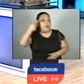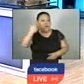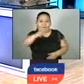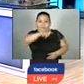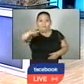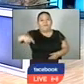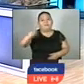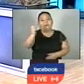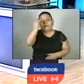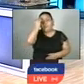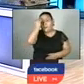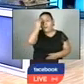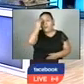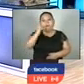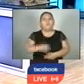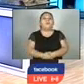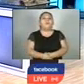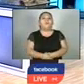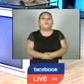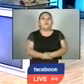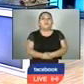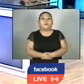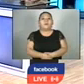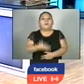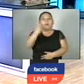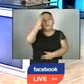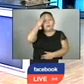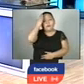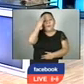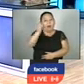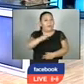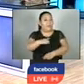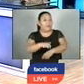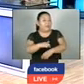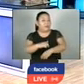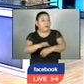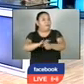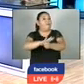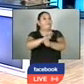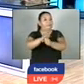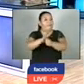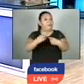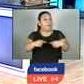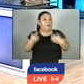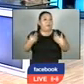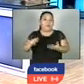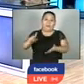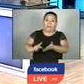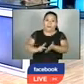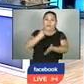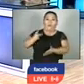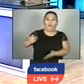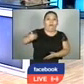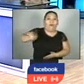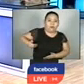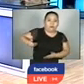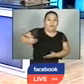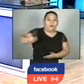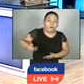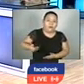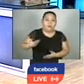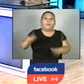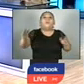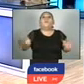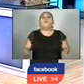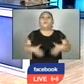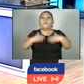conocido, establecer diferentes controles. Exactamente, recordemos que estamos todavía en medio de una situación de pandemia, es el segundo año que las festividades en honor al